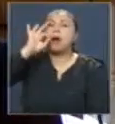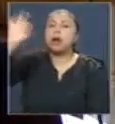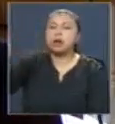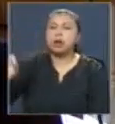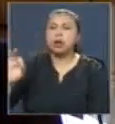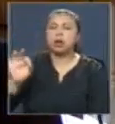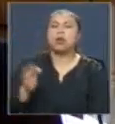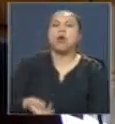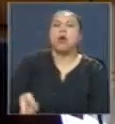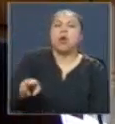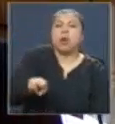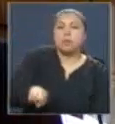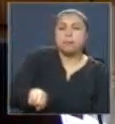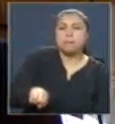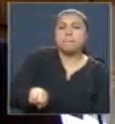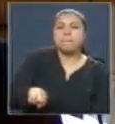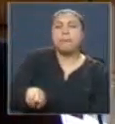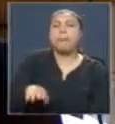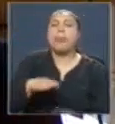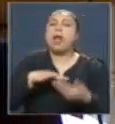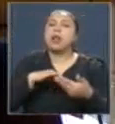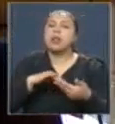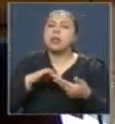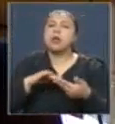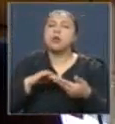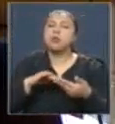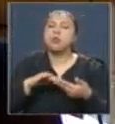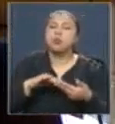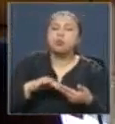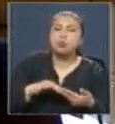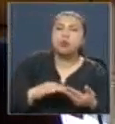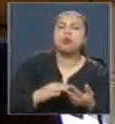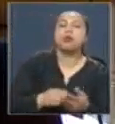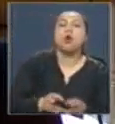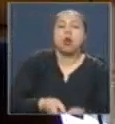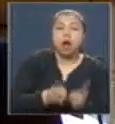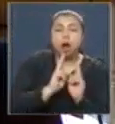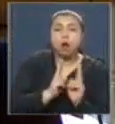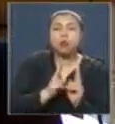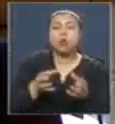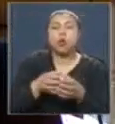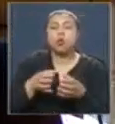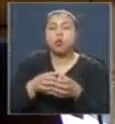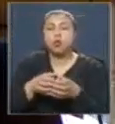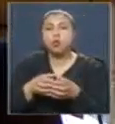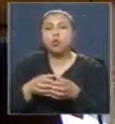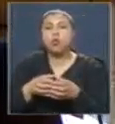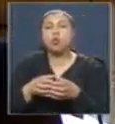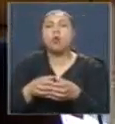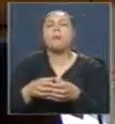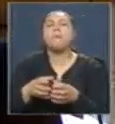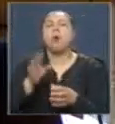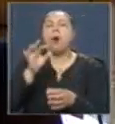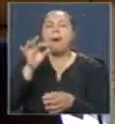reintegración le perdona a los sectores más acomodados de Chile 833